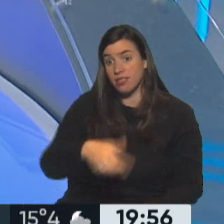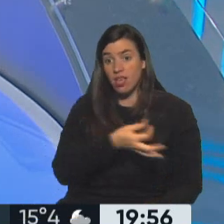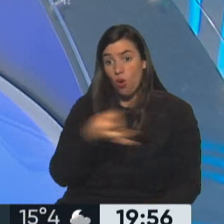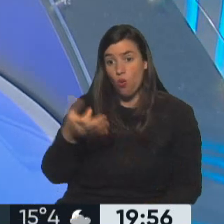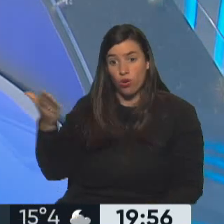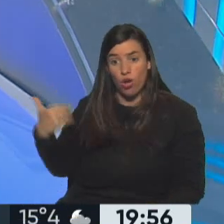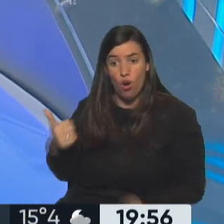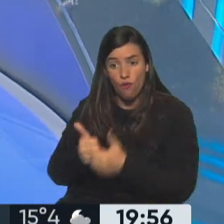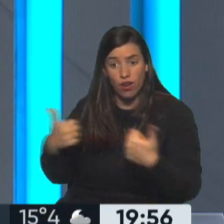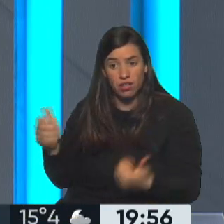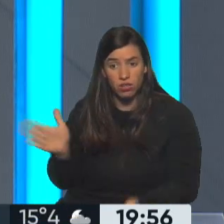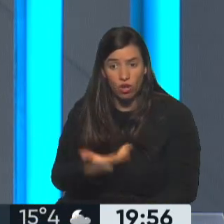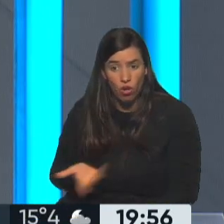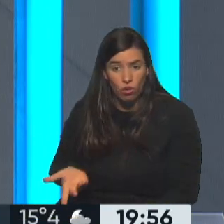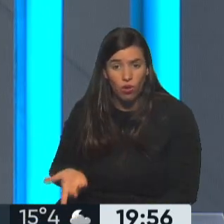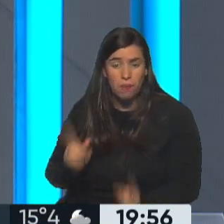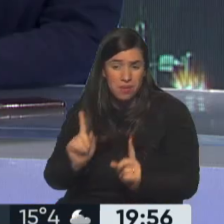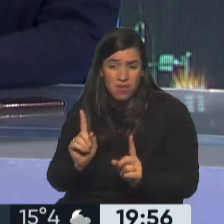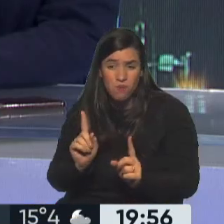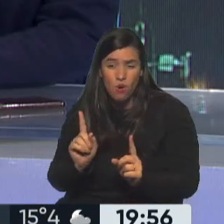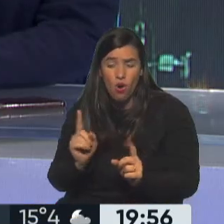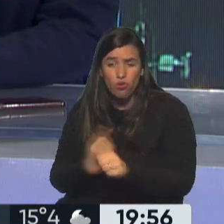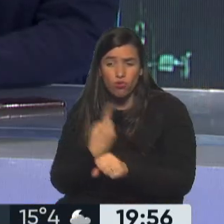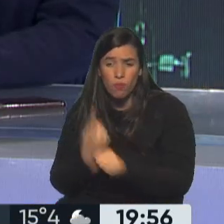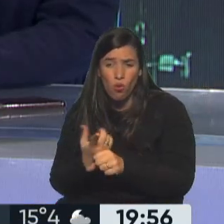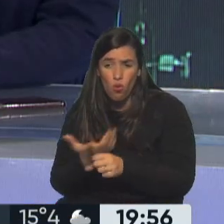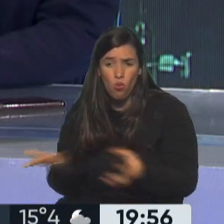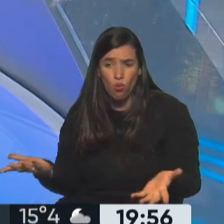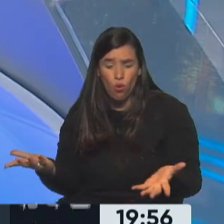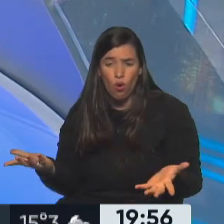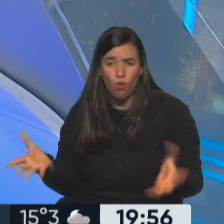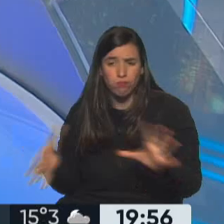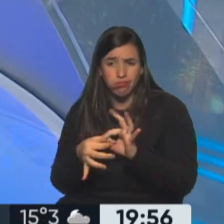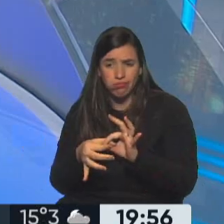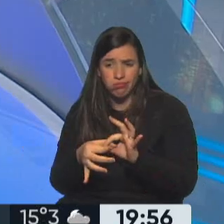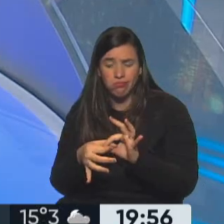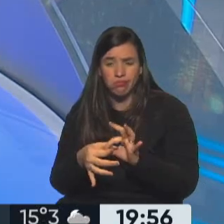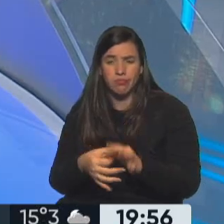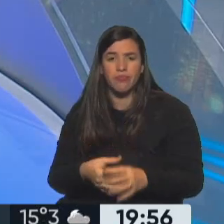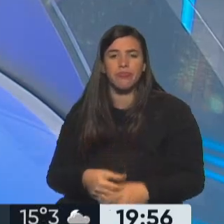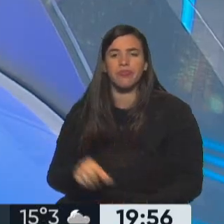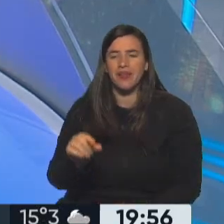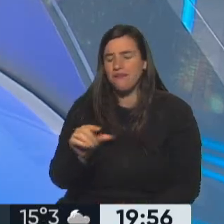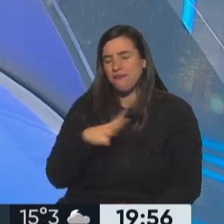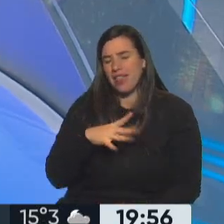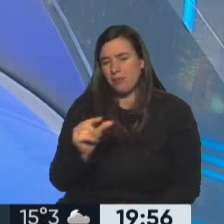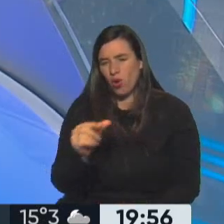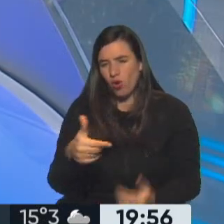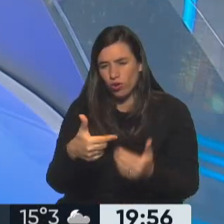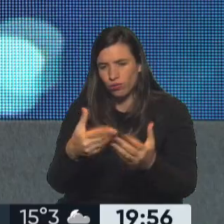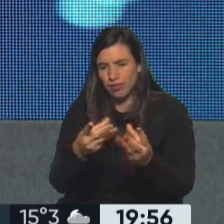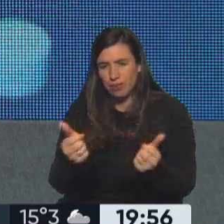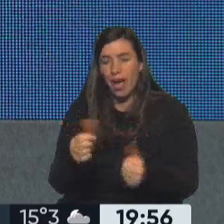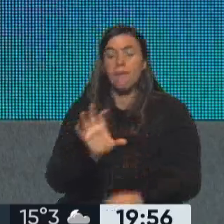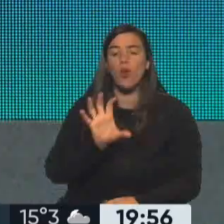frente de todos. el mango en el bolsillo, ¿no? Digo, que es no clave. se pudo hacer eso. En un Directamente minuto, no se pudo. Chirola, que nos queda. Provincia de Buenos Aires, más allá